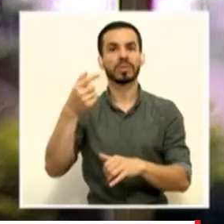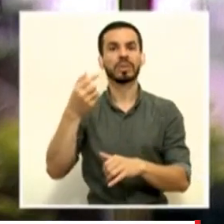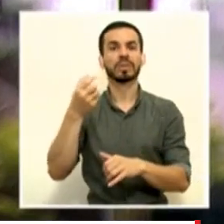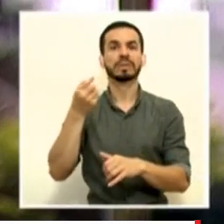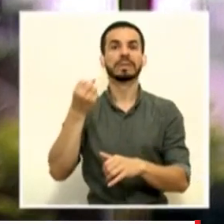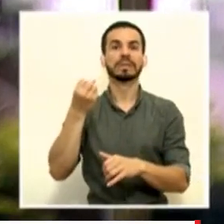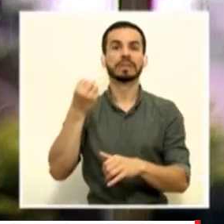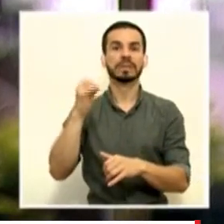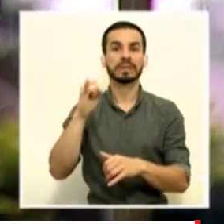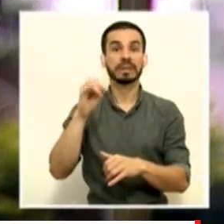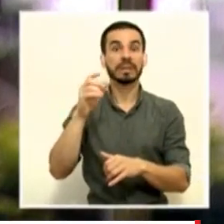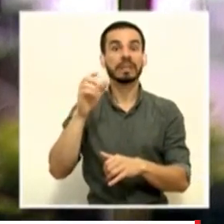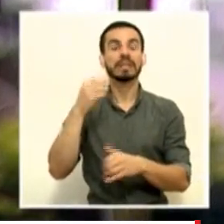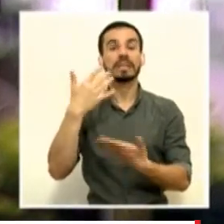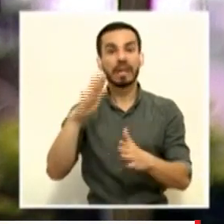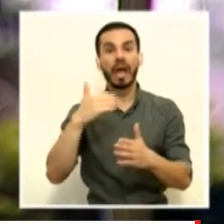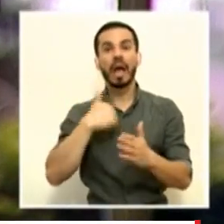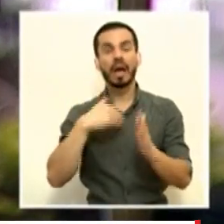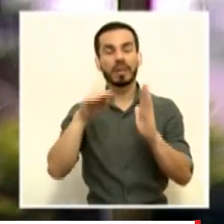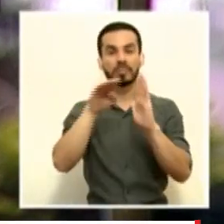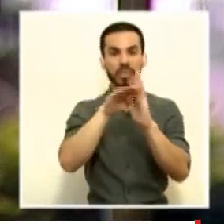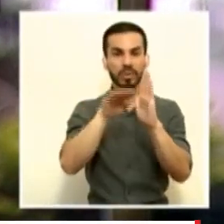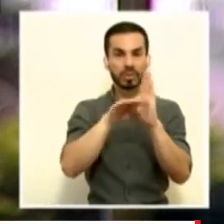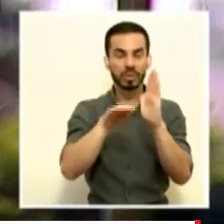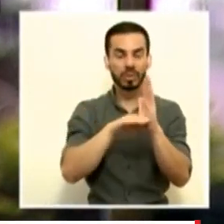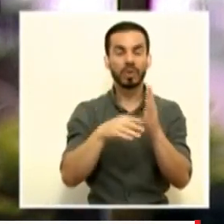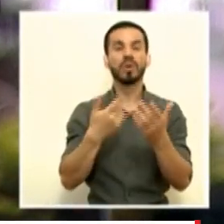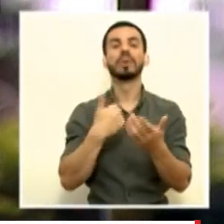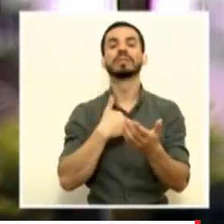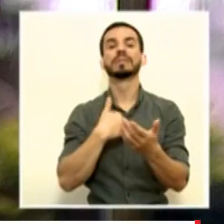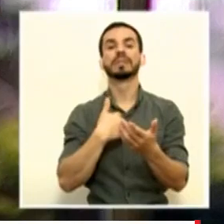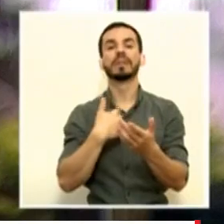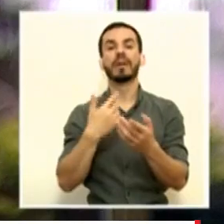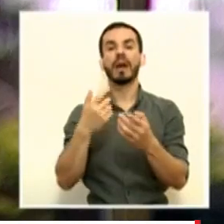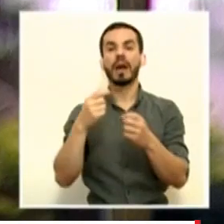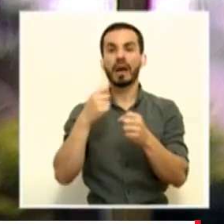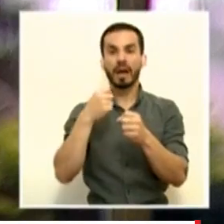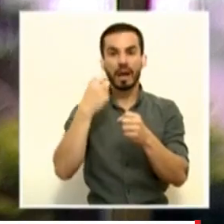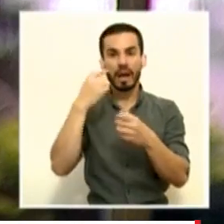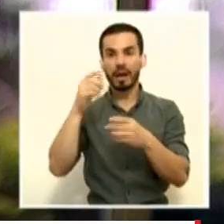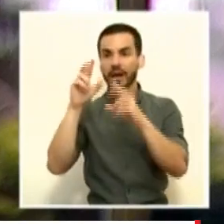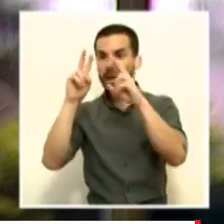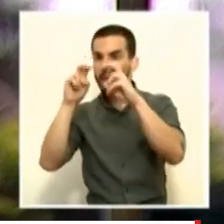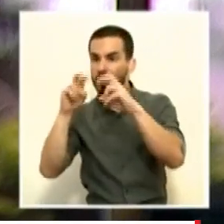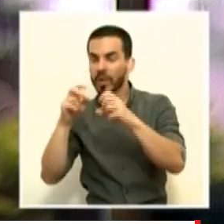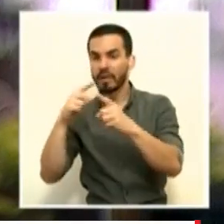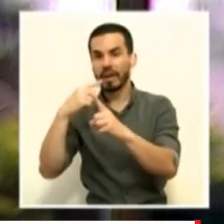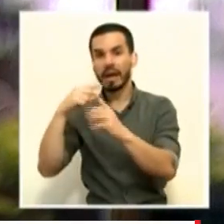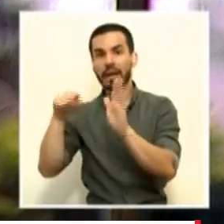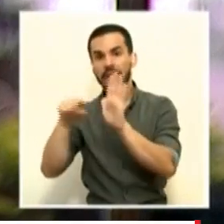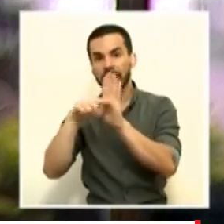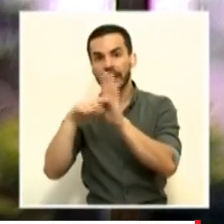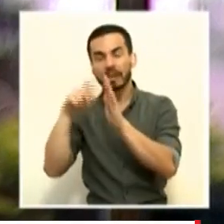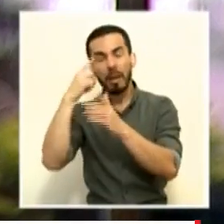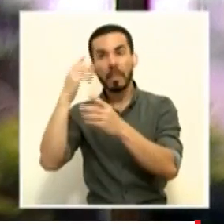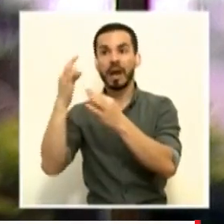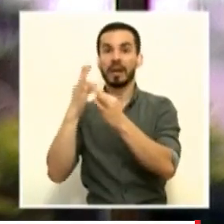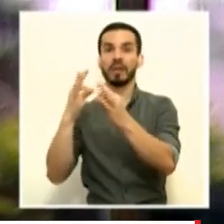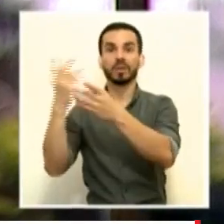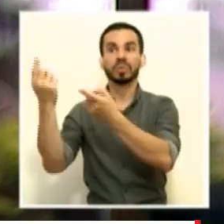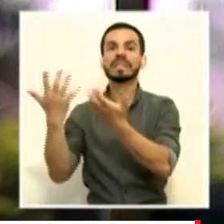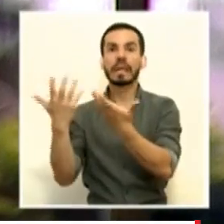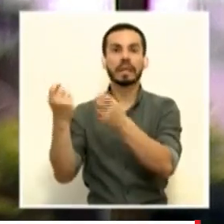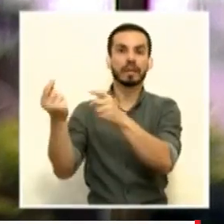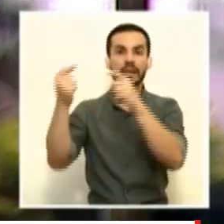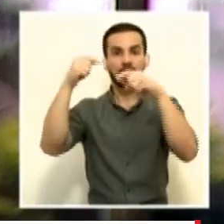el caso, pues si hay ya protocolos, si se va a tomar, por ejemplo, una prueba negativa para los turistas que vayan, que deseen visitar